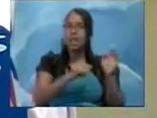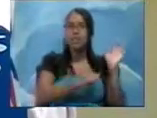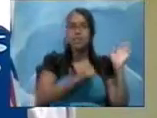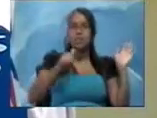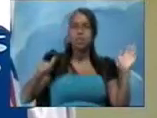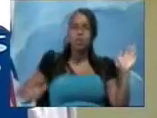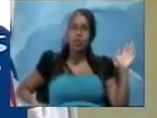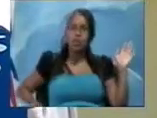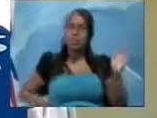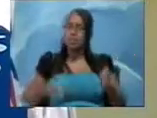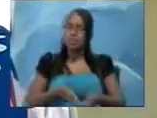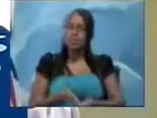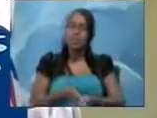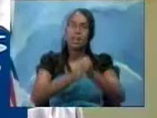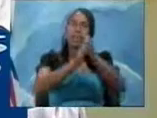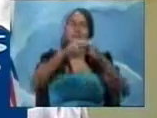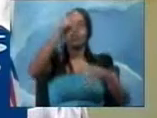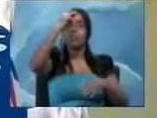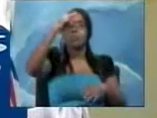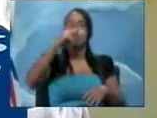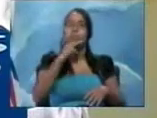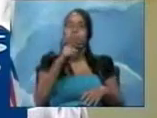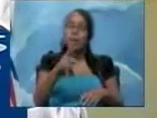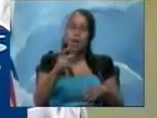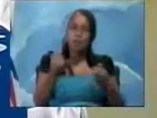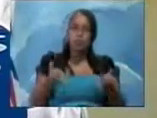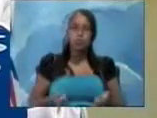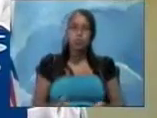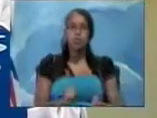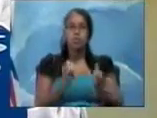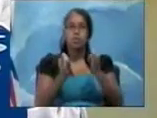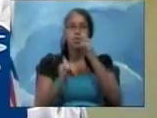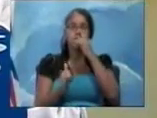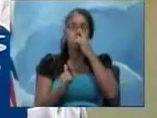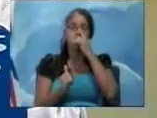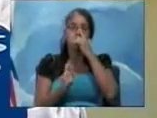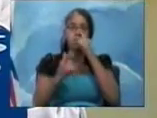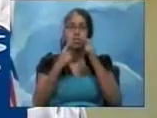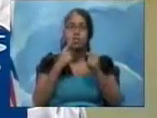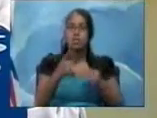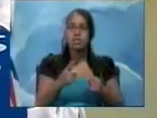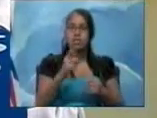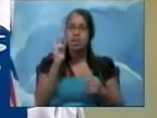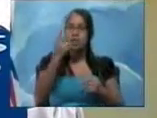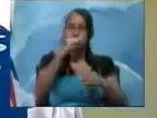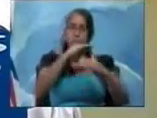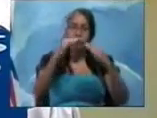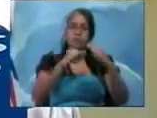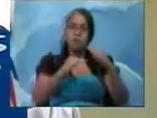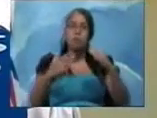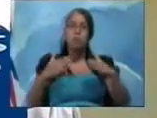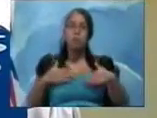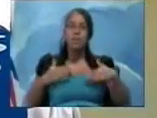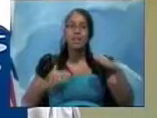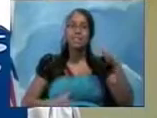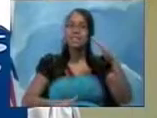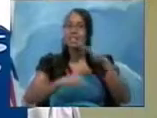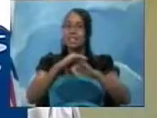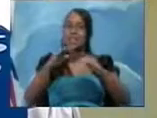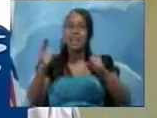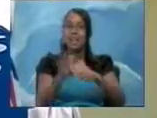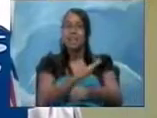como un padre a su hijo Mira dice eh el resto del versículo la segunda línea me llenará de